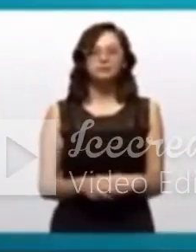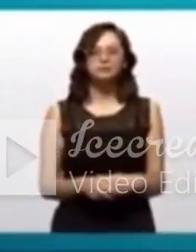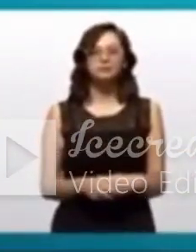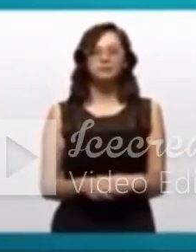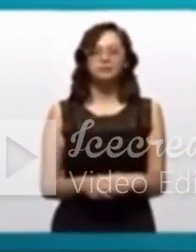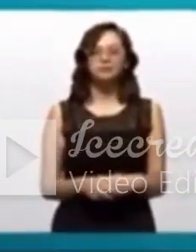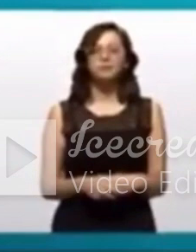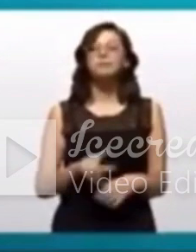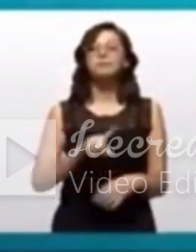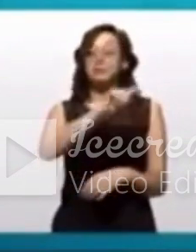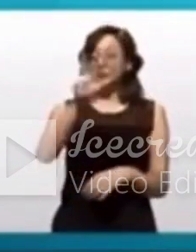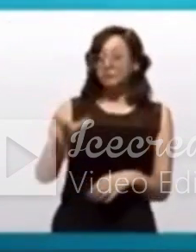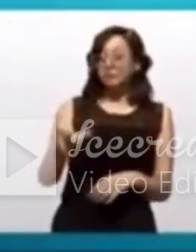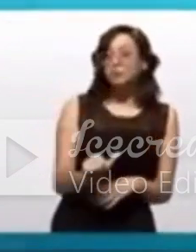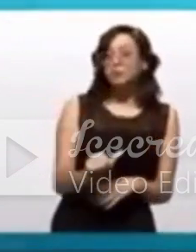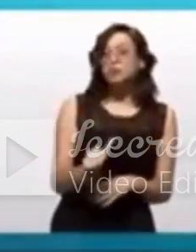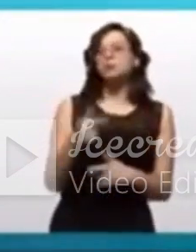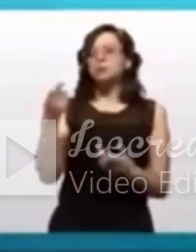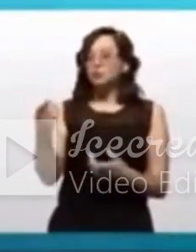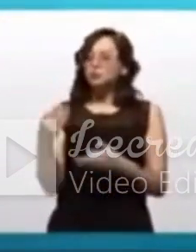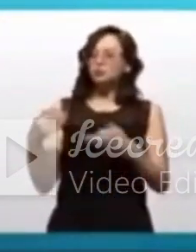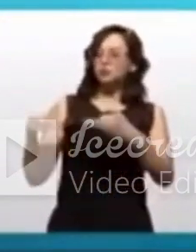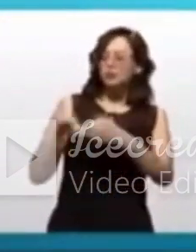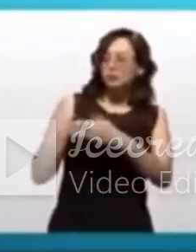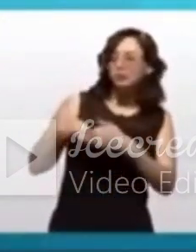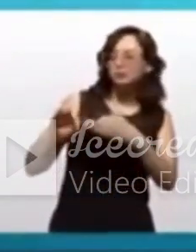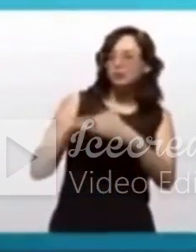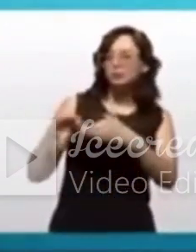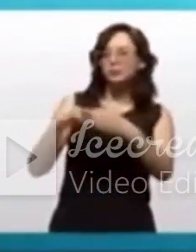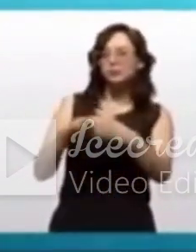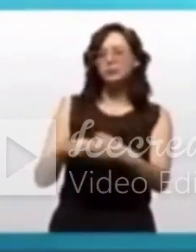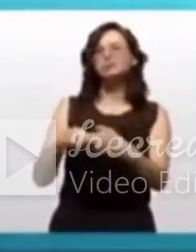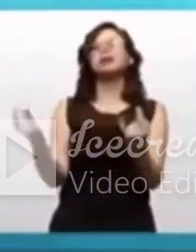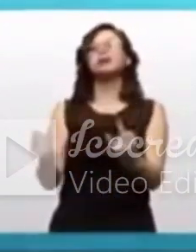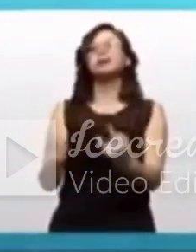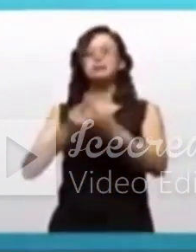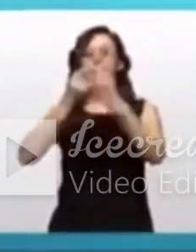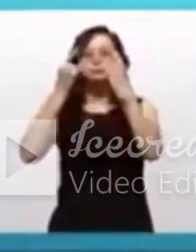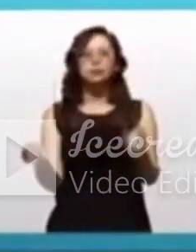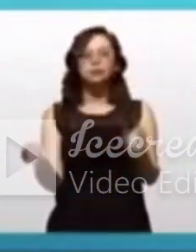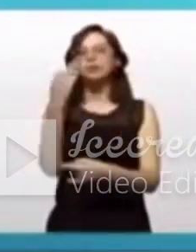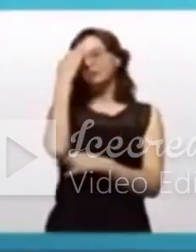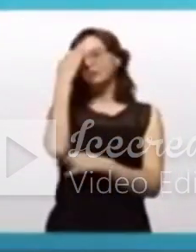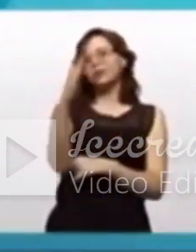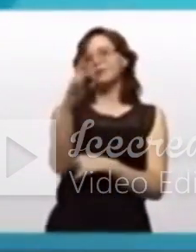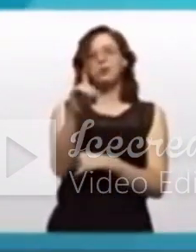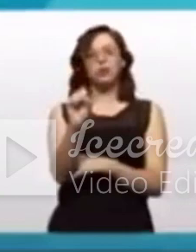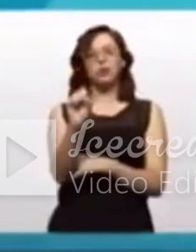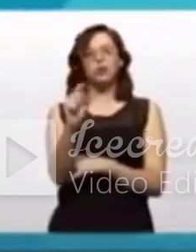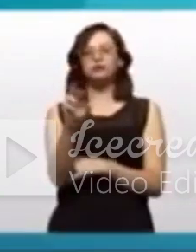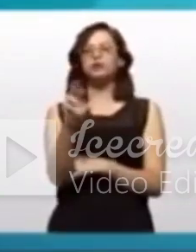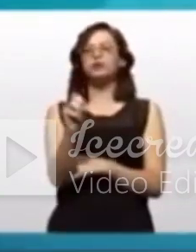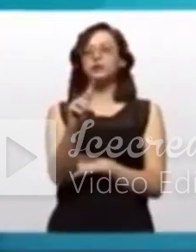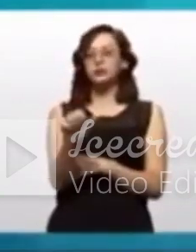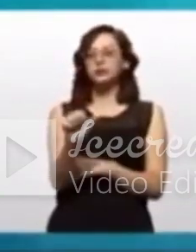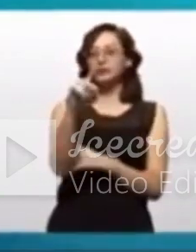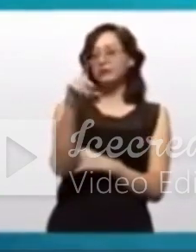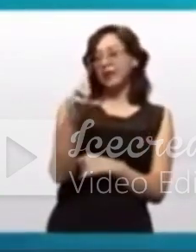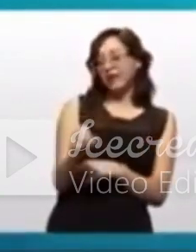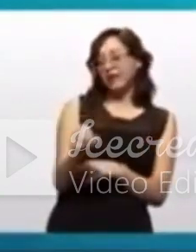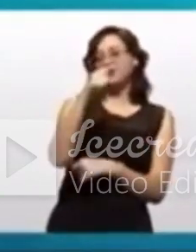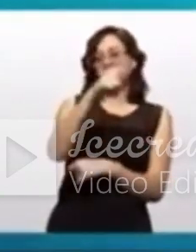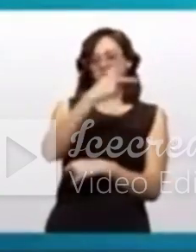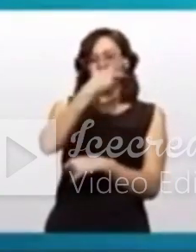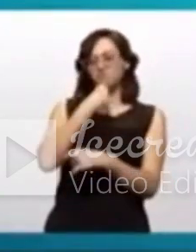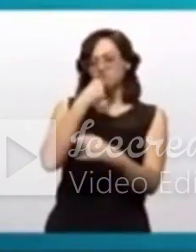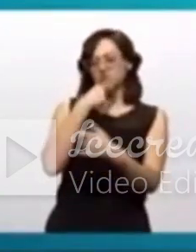A los pocos años, gracias a la constancia, nació Tiempo destrozado, cuyos cuentos augurarían lo que el crítico José Miguel